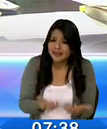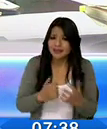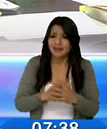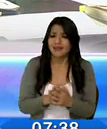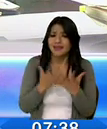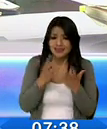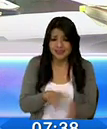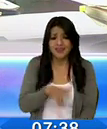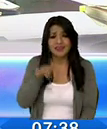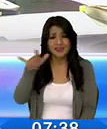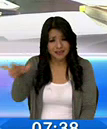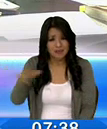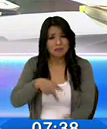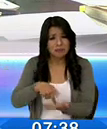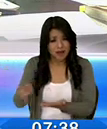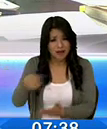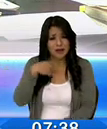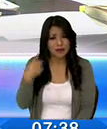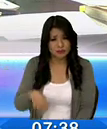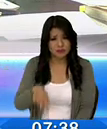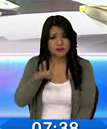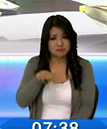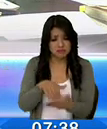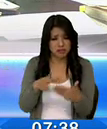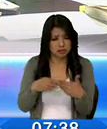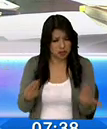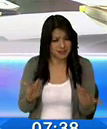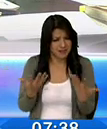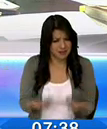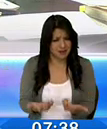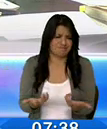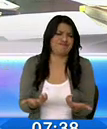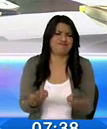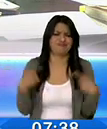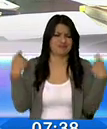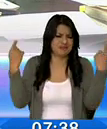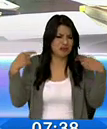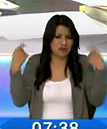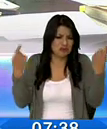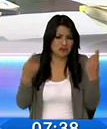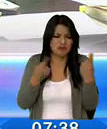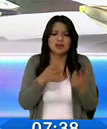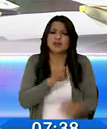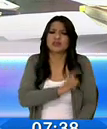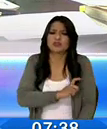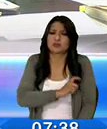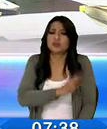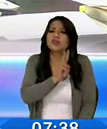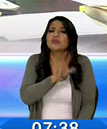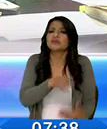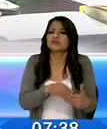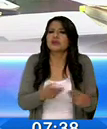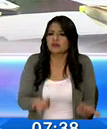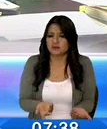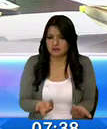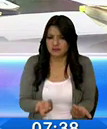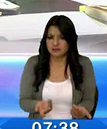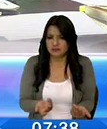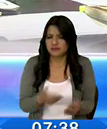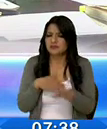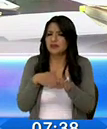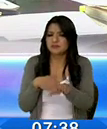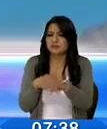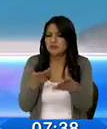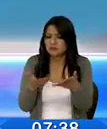$2 al mes va a poder pagar un boleto aéreo de $3,000 Caracas-Moscú? Es ese tipo de cosas. O sea, no tiene ningún tipo de respaldo